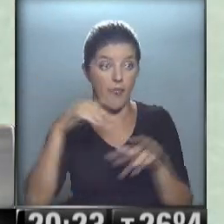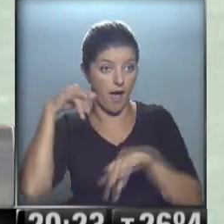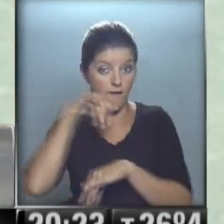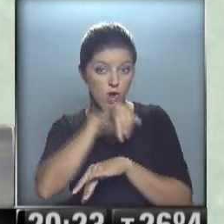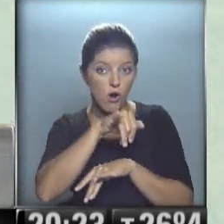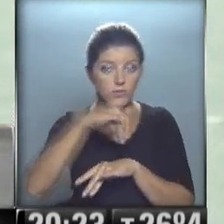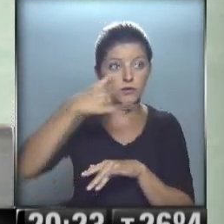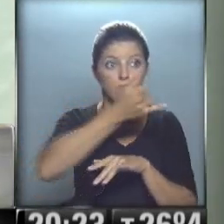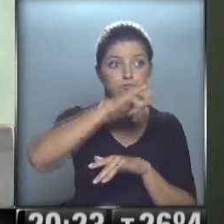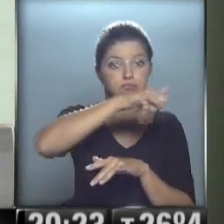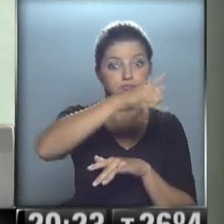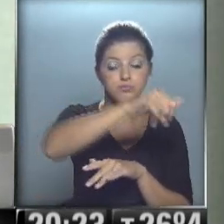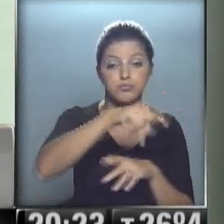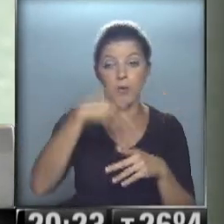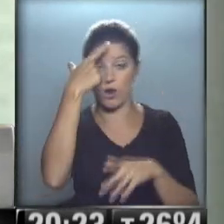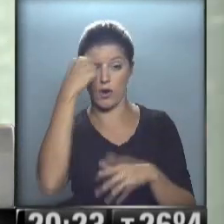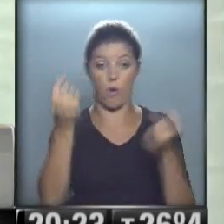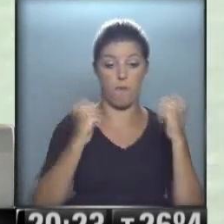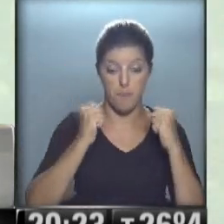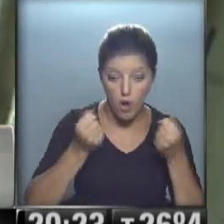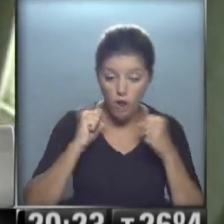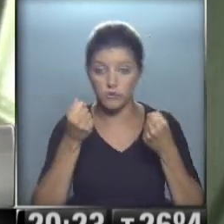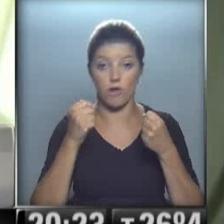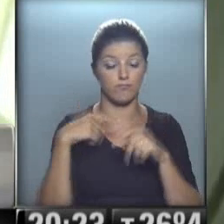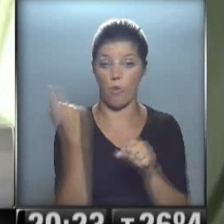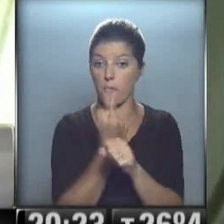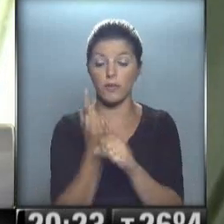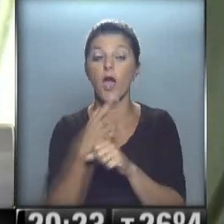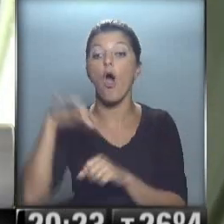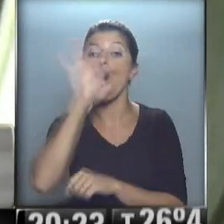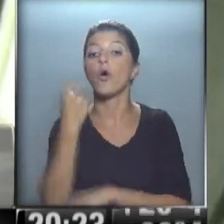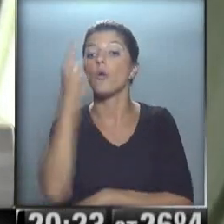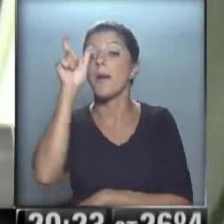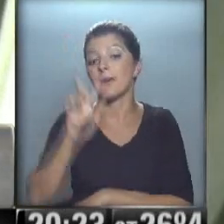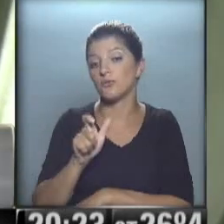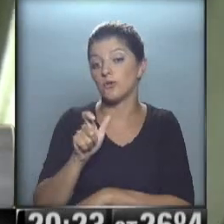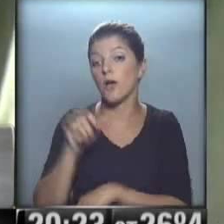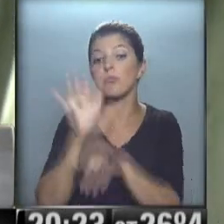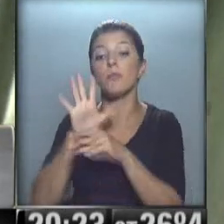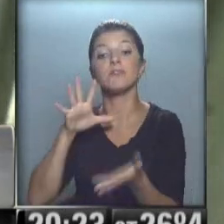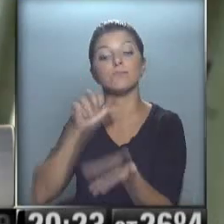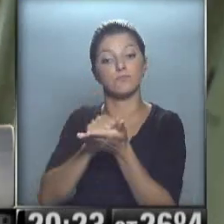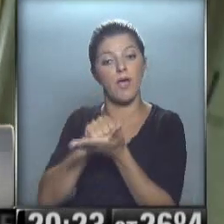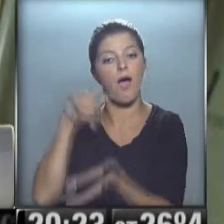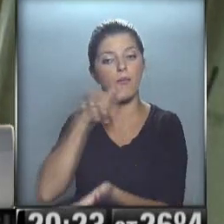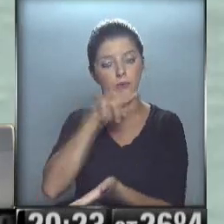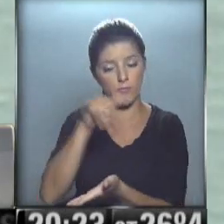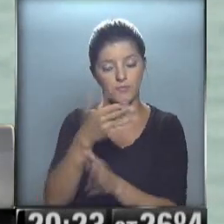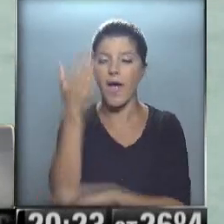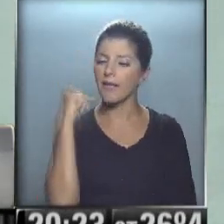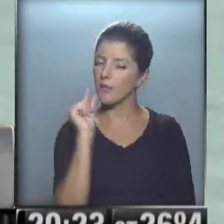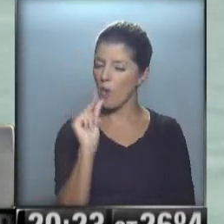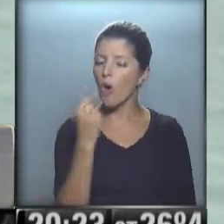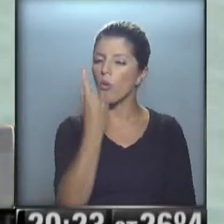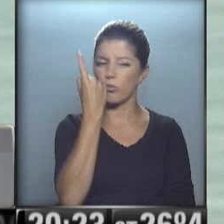se empezó a desviar y los pilotos no pudieron mantener el rumbo o que alguien secuestró el avión. Ha habido un caso, claro, y hace poco, de